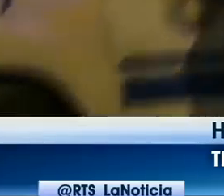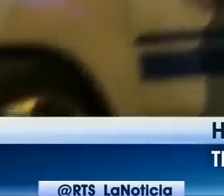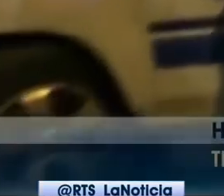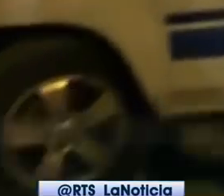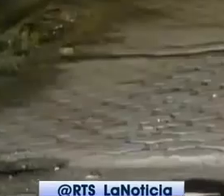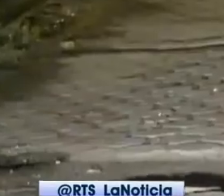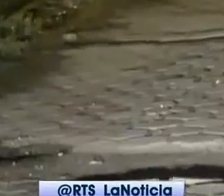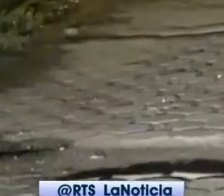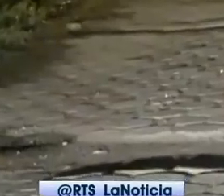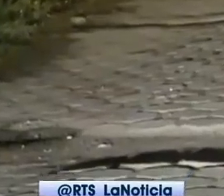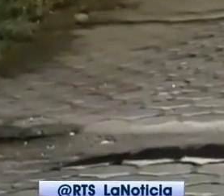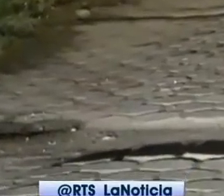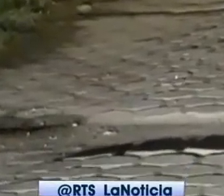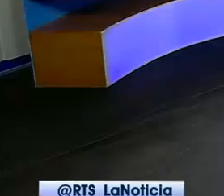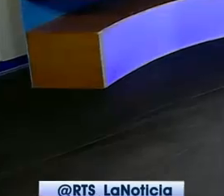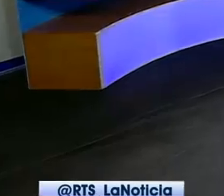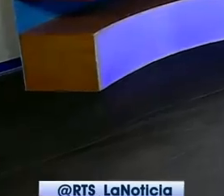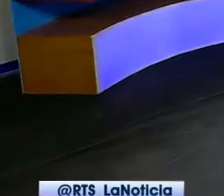Armendáriz.